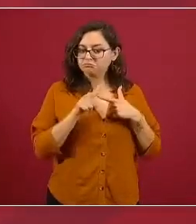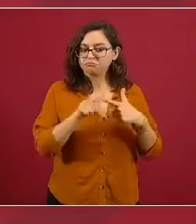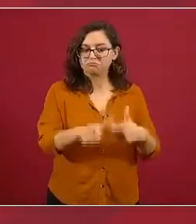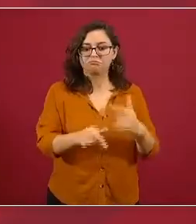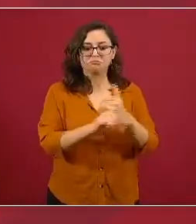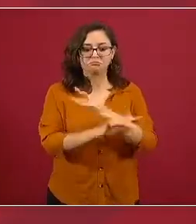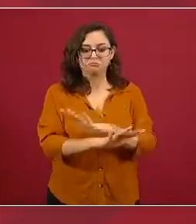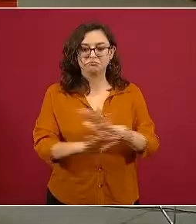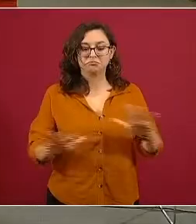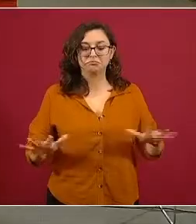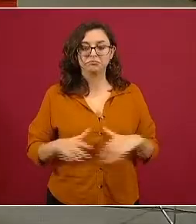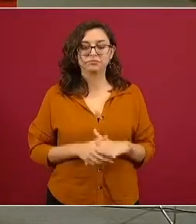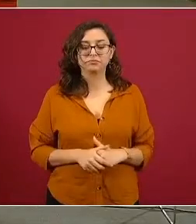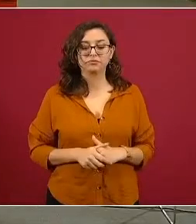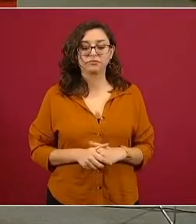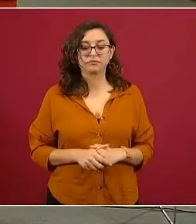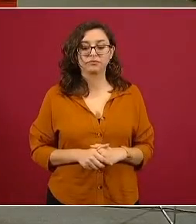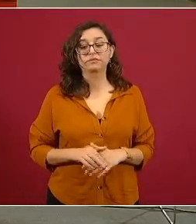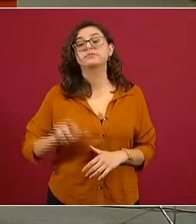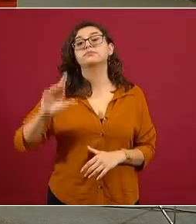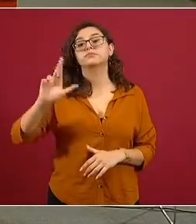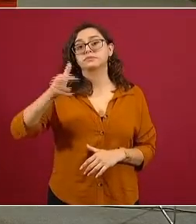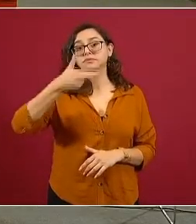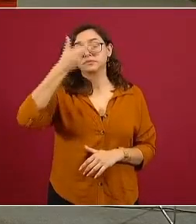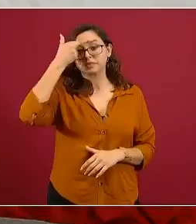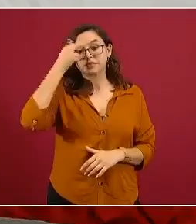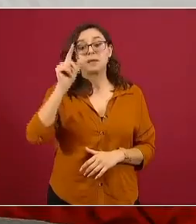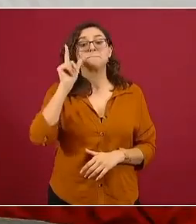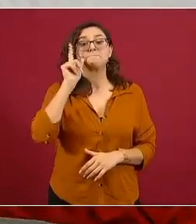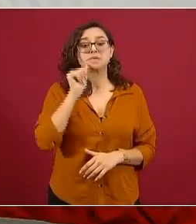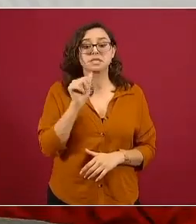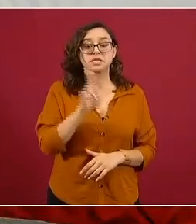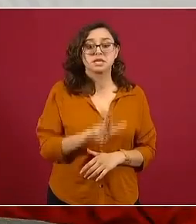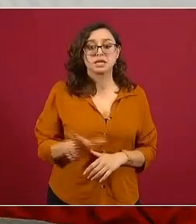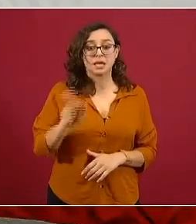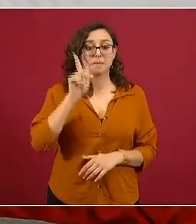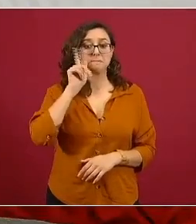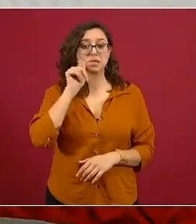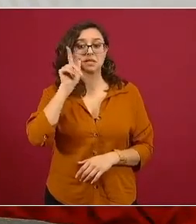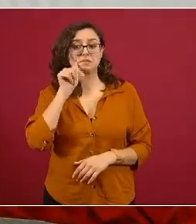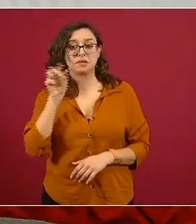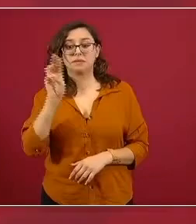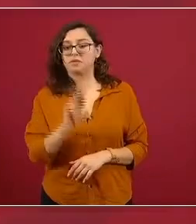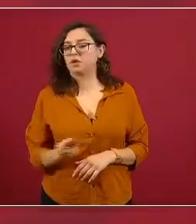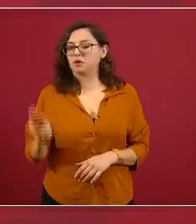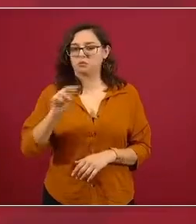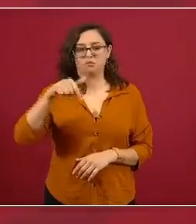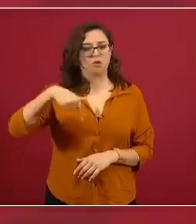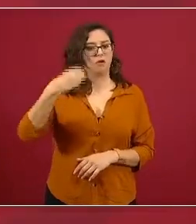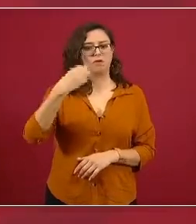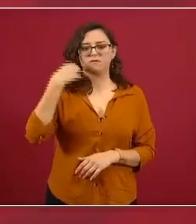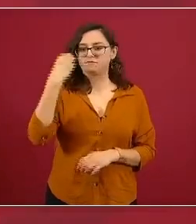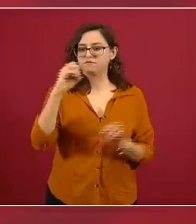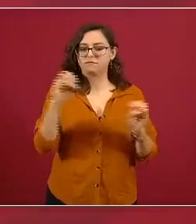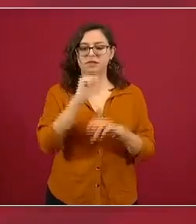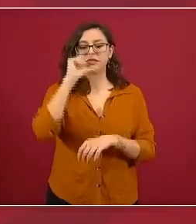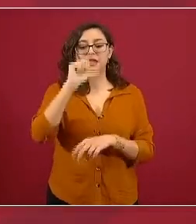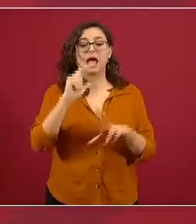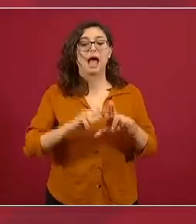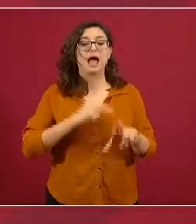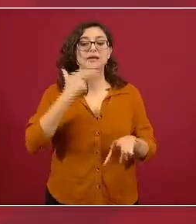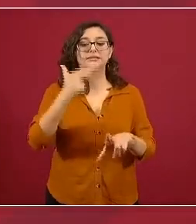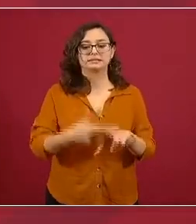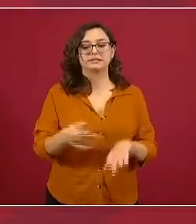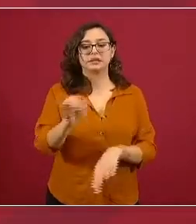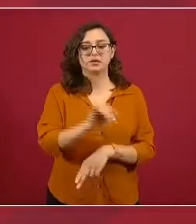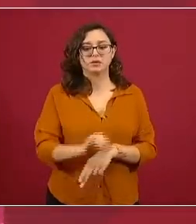información. Les recuerdo que ni el día de mañana ni el próximo miércoles va a haber transmisión de la conferencia. Nos vemos aquí